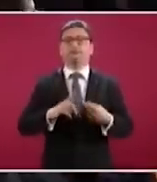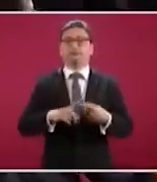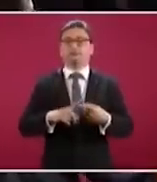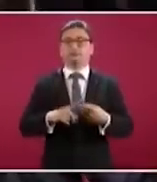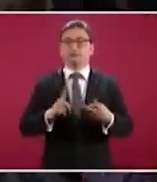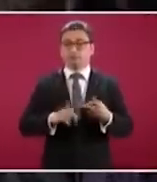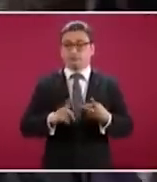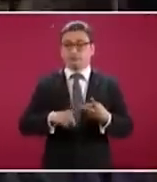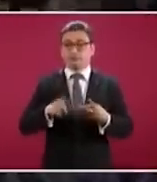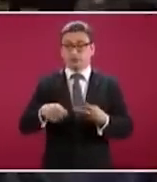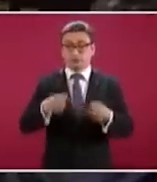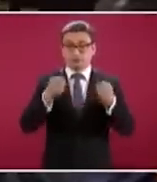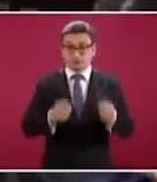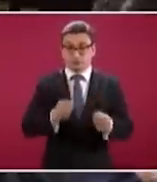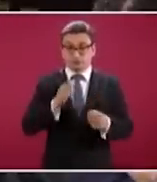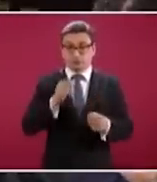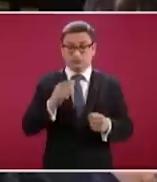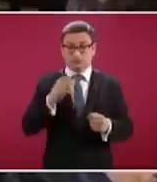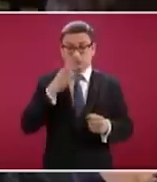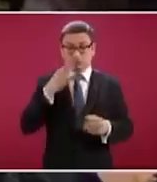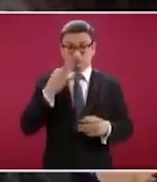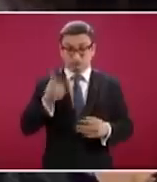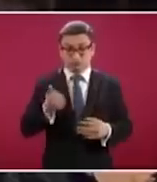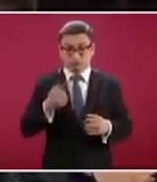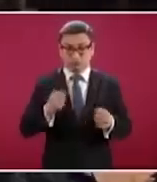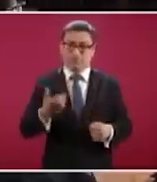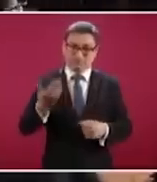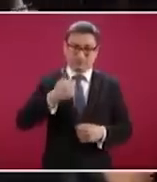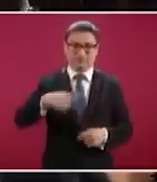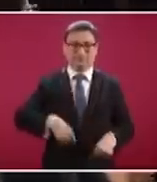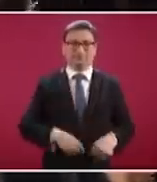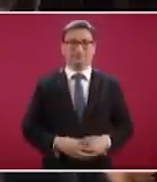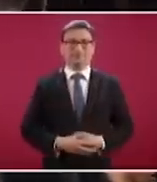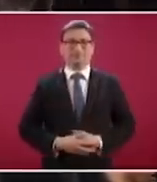confirmado lo de… Ven.